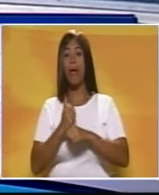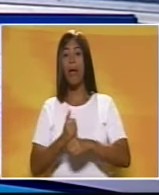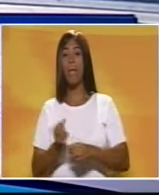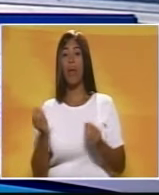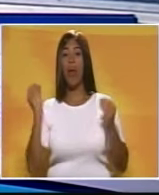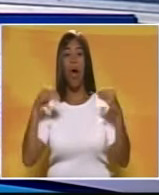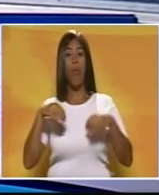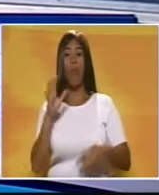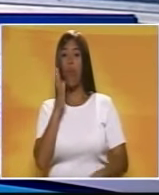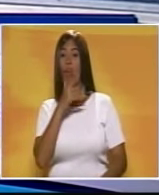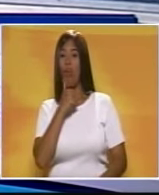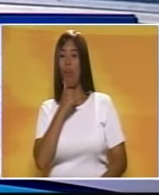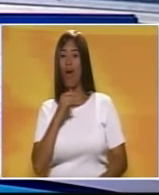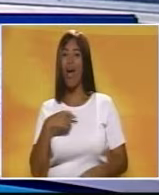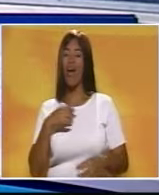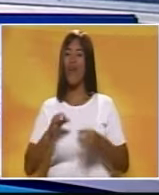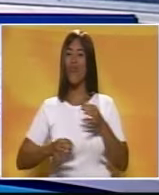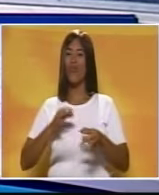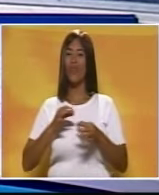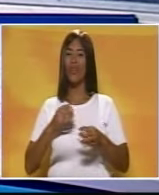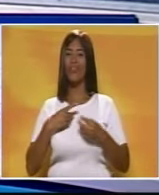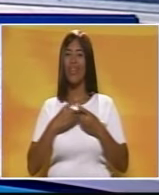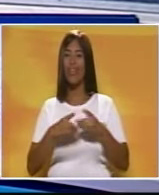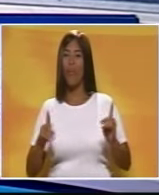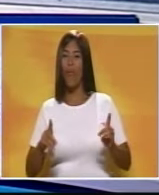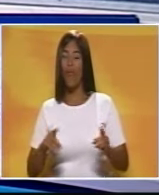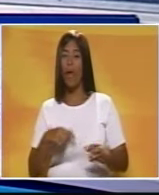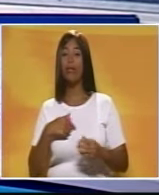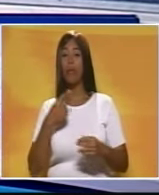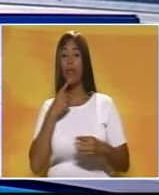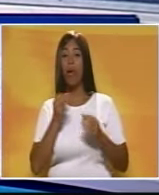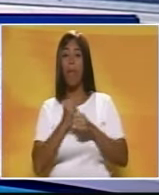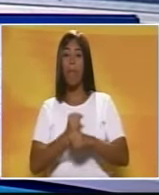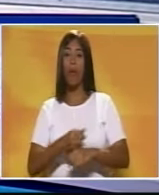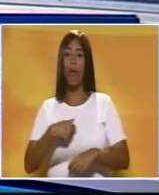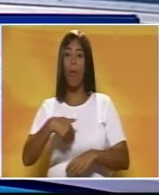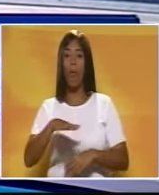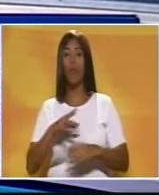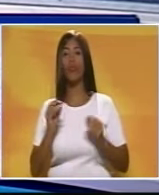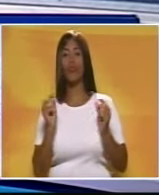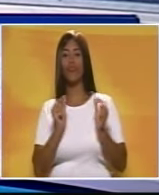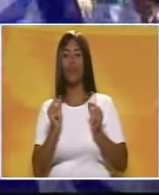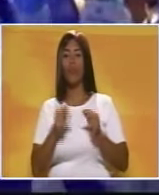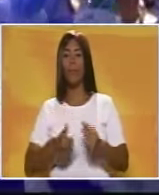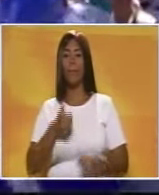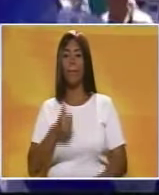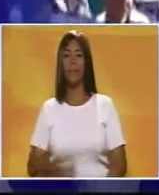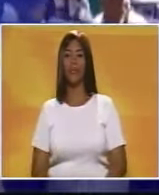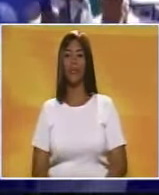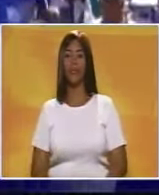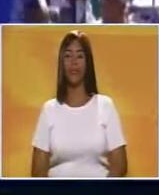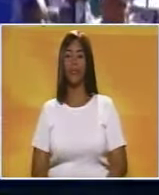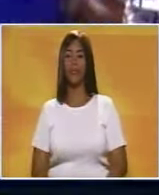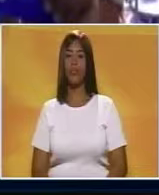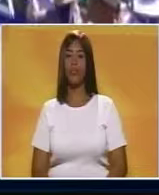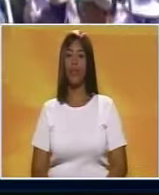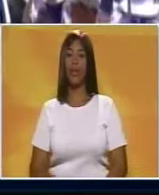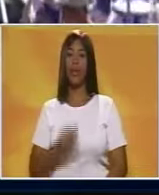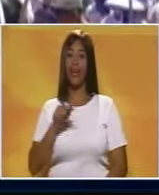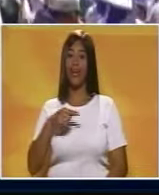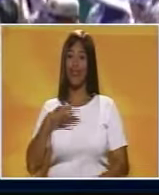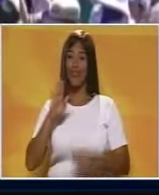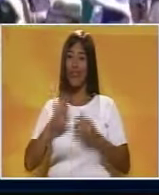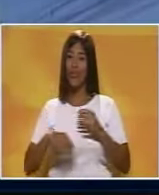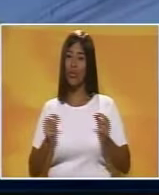justicia y democracia, aunque dejaron la puerta abierta para seguir las conversaciones. Durante la última ronda de trabajo, las